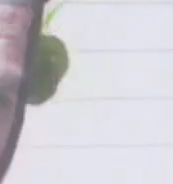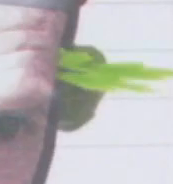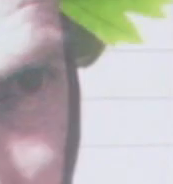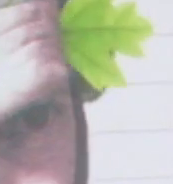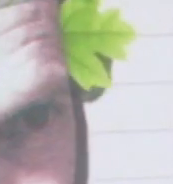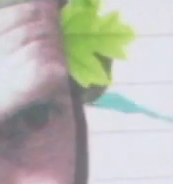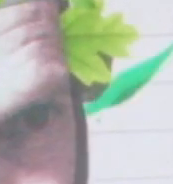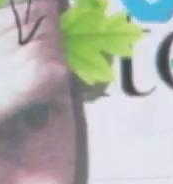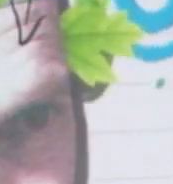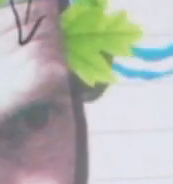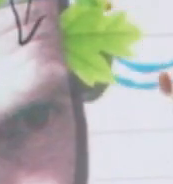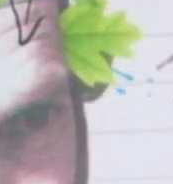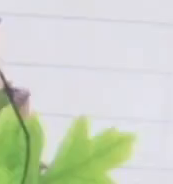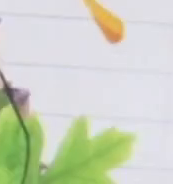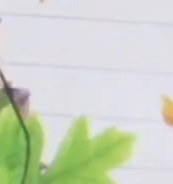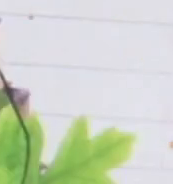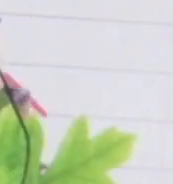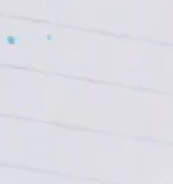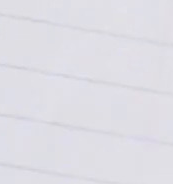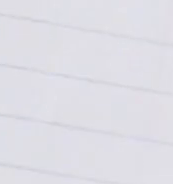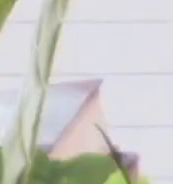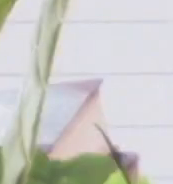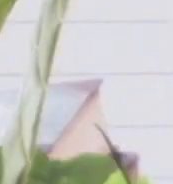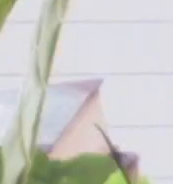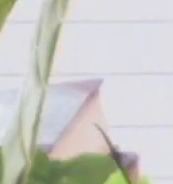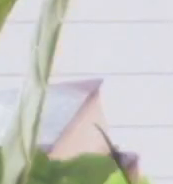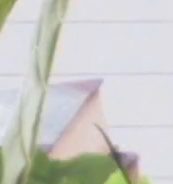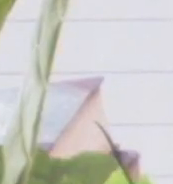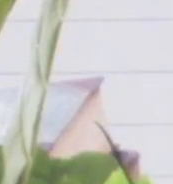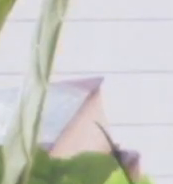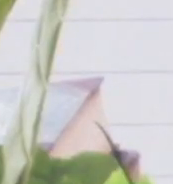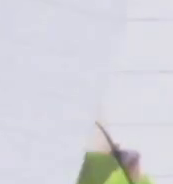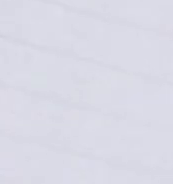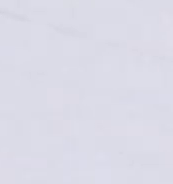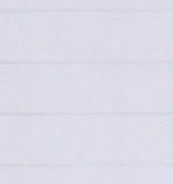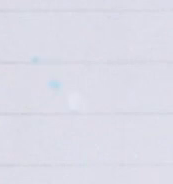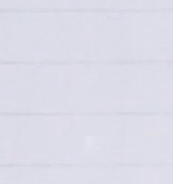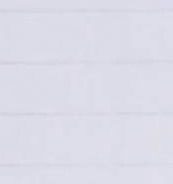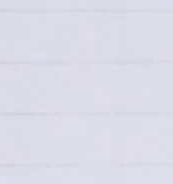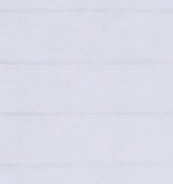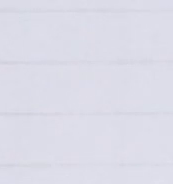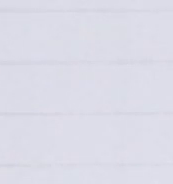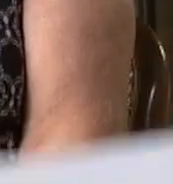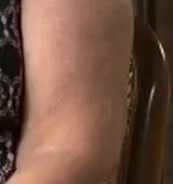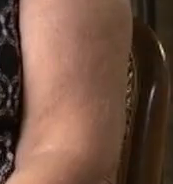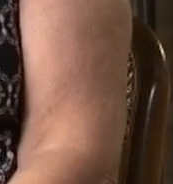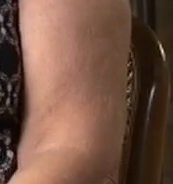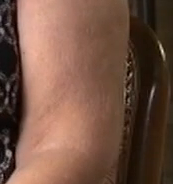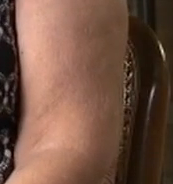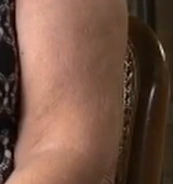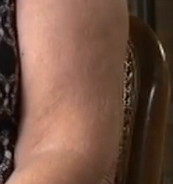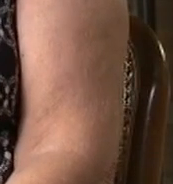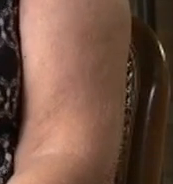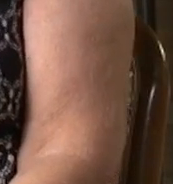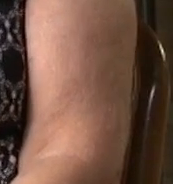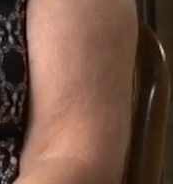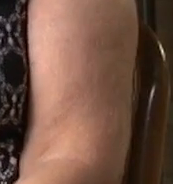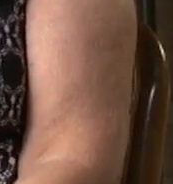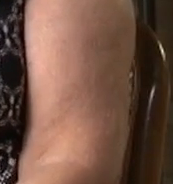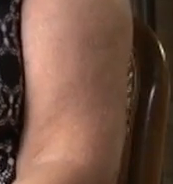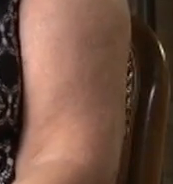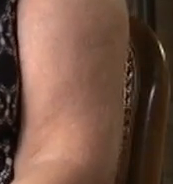Esta semana, en Punto y Coma, nos acompaña la escritora María Pérez Iglesias, quien nos presenta su